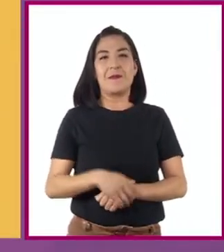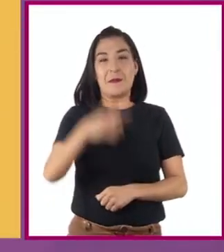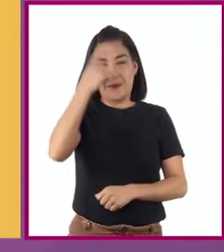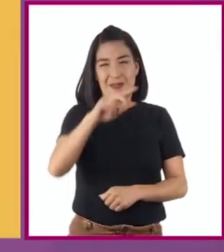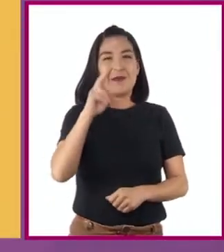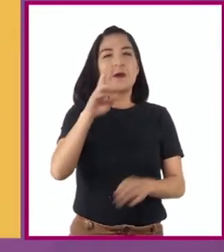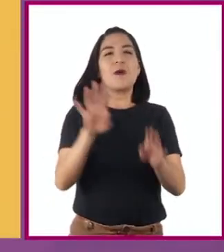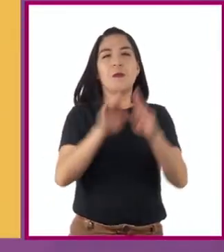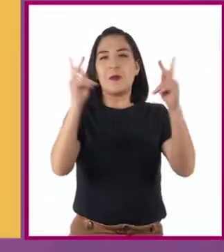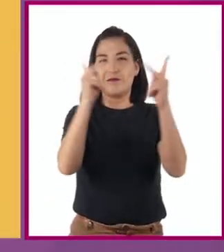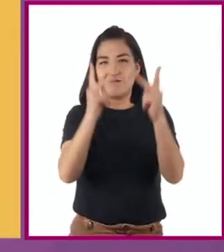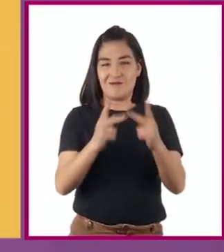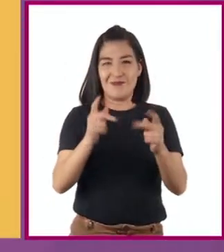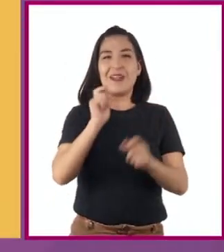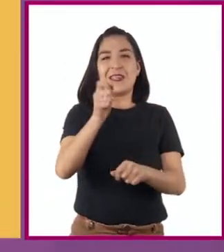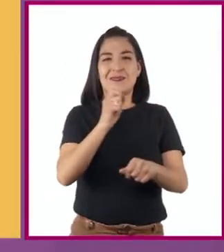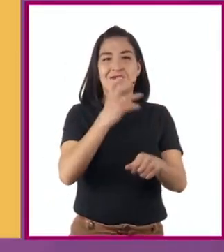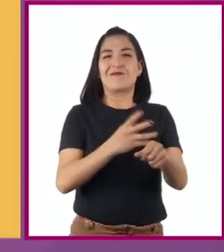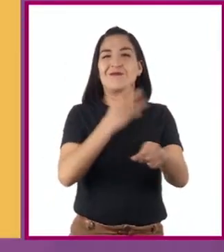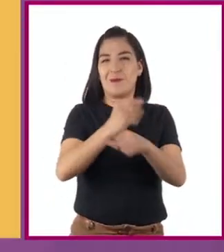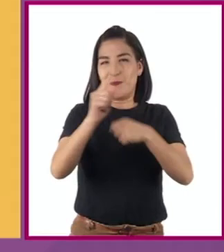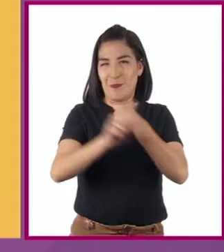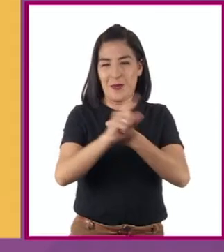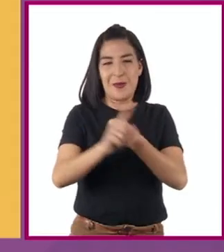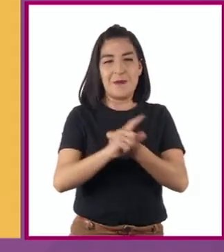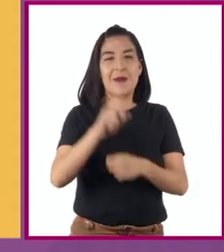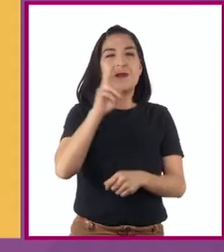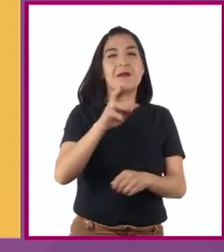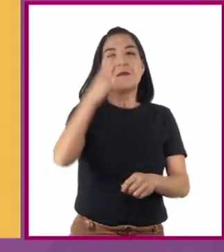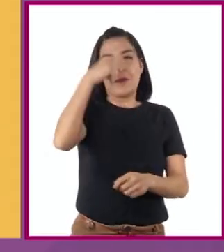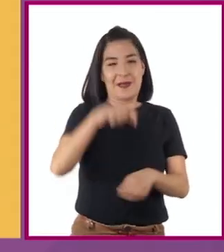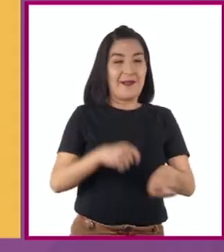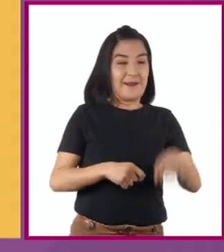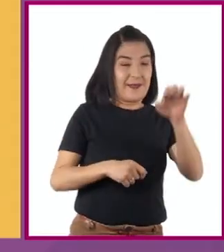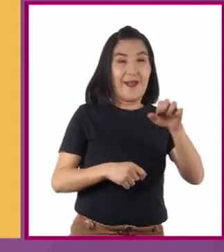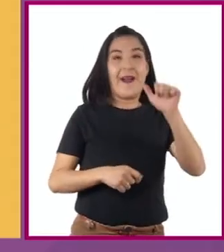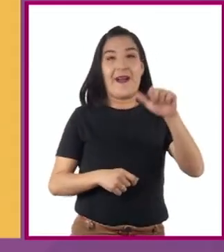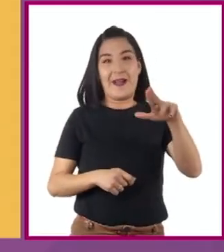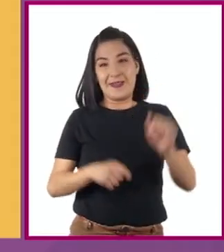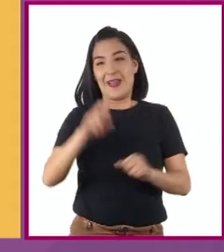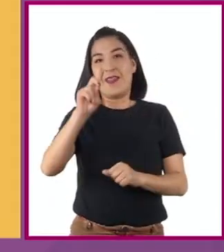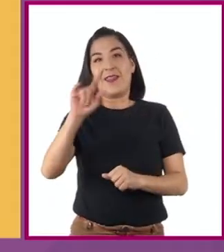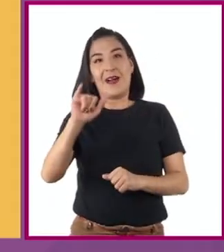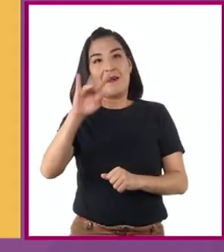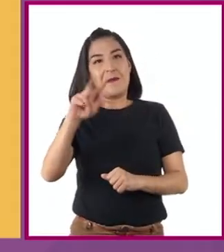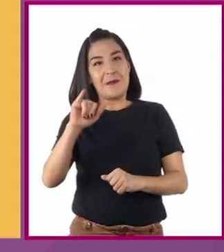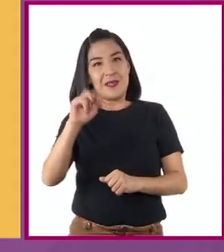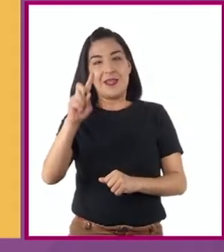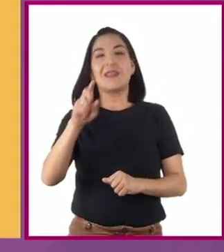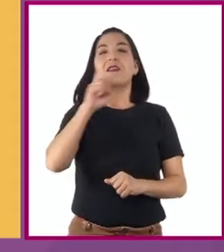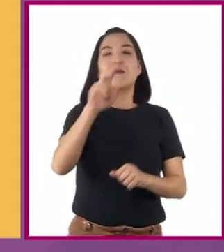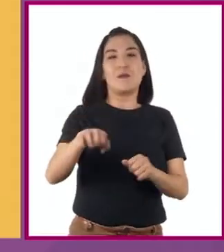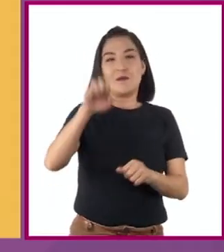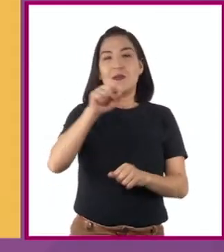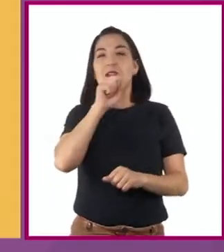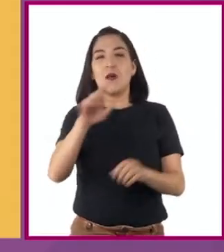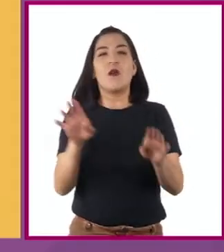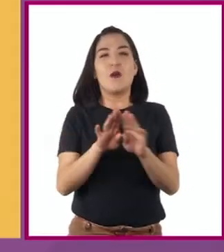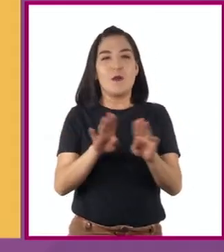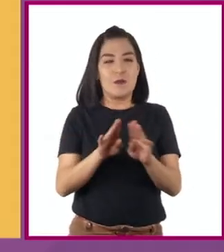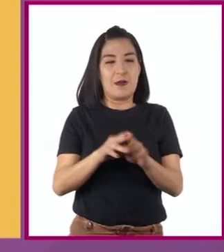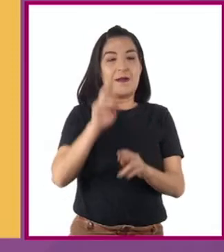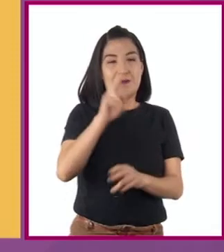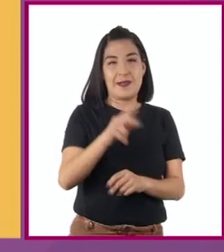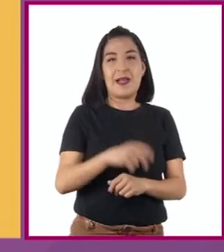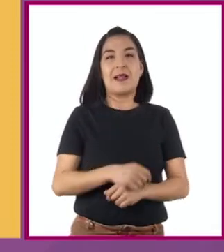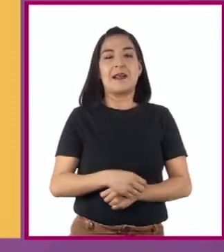comprobar la solución de la ecuación y verificar que las edades de David y Ana son 8 y 16 respectivamente,